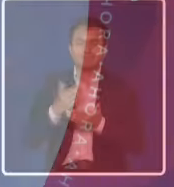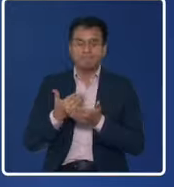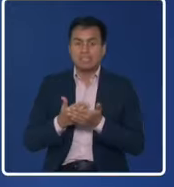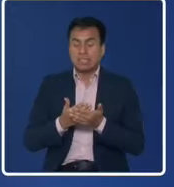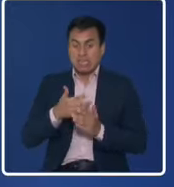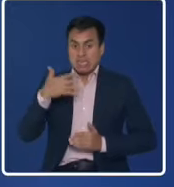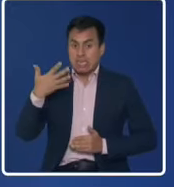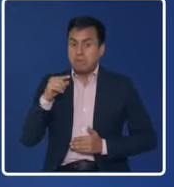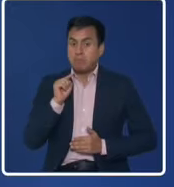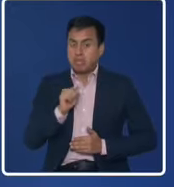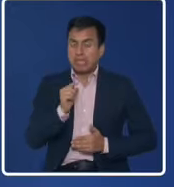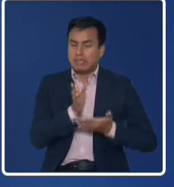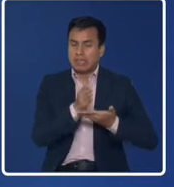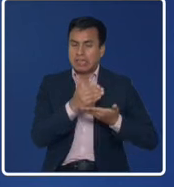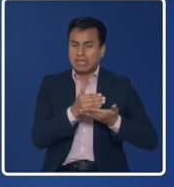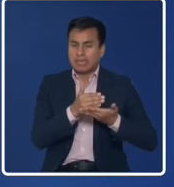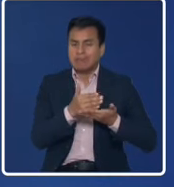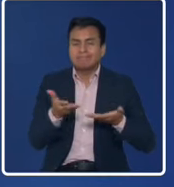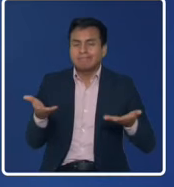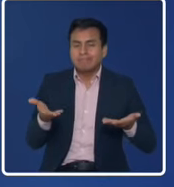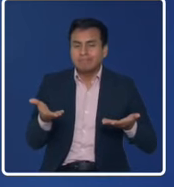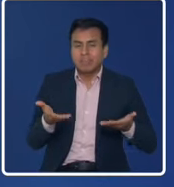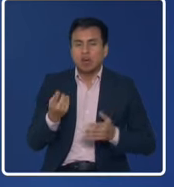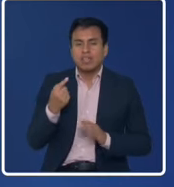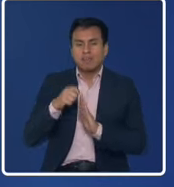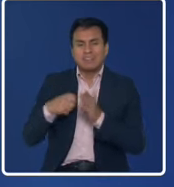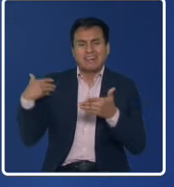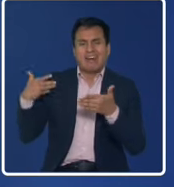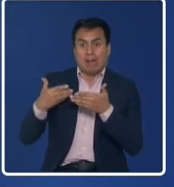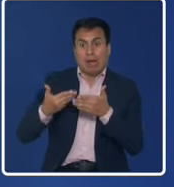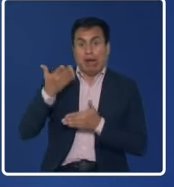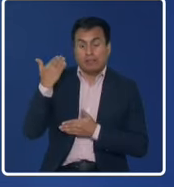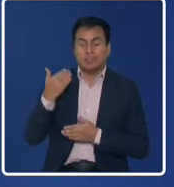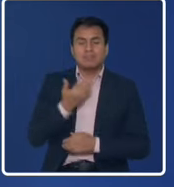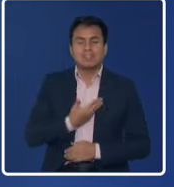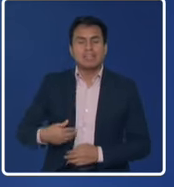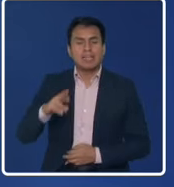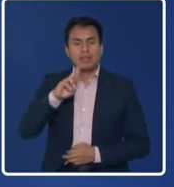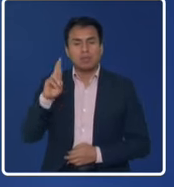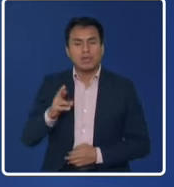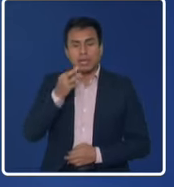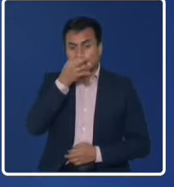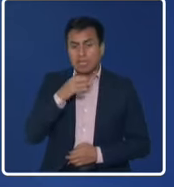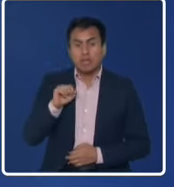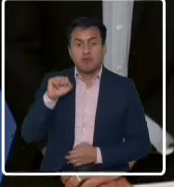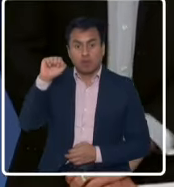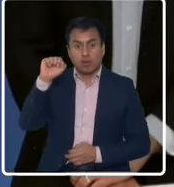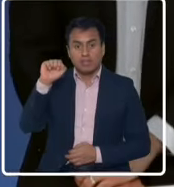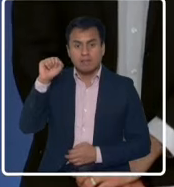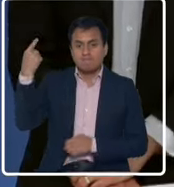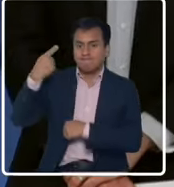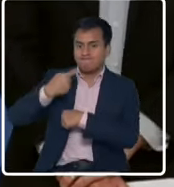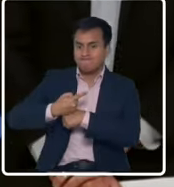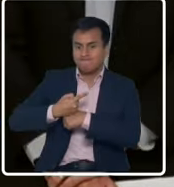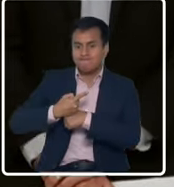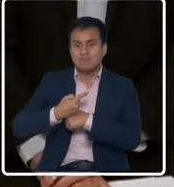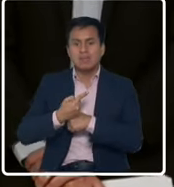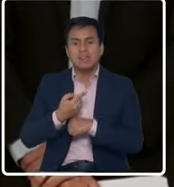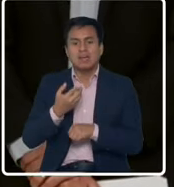ahora bueno volvemos de inmediato con esa información pero vamos a la moneda la ministra de minería junto a otras autoridades de gobierno está el ministro de hacienda el